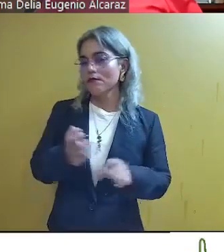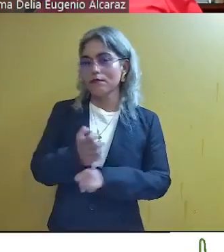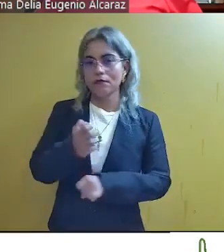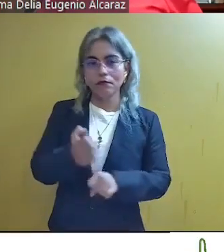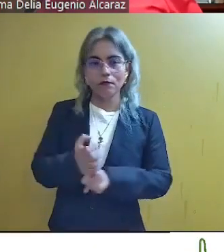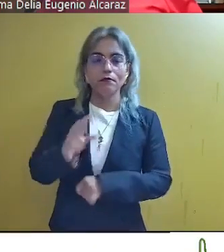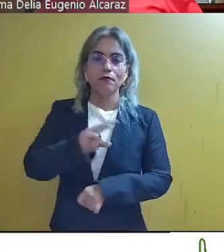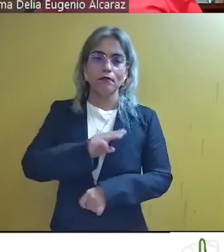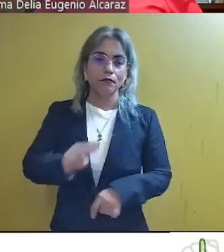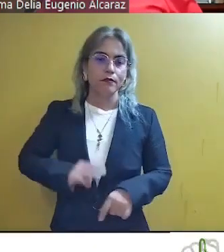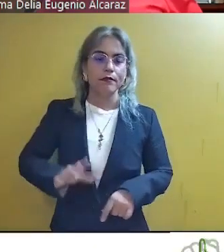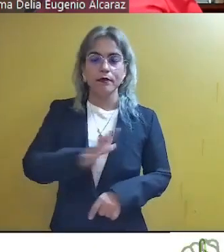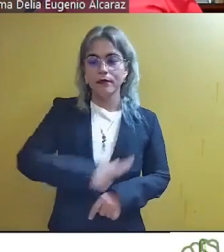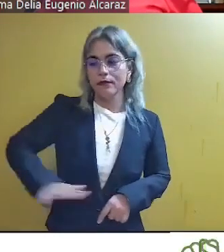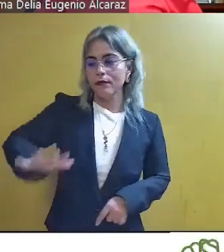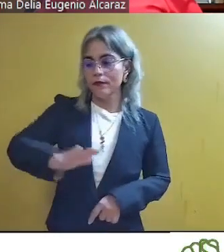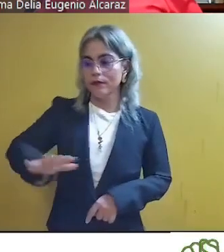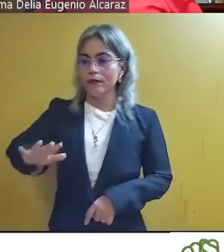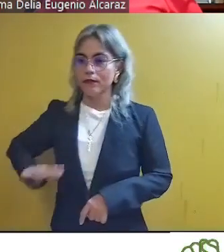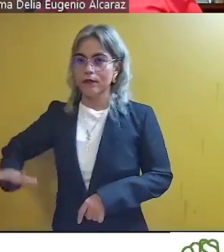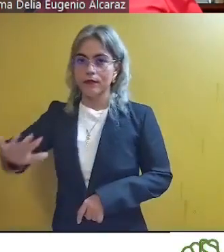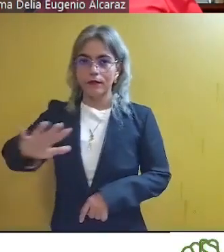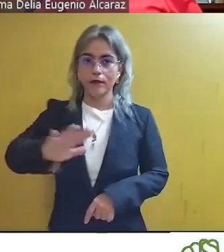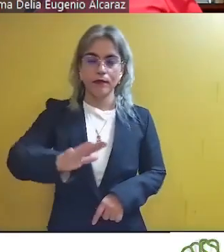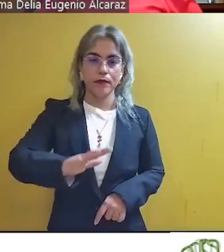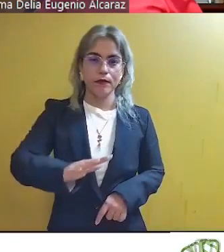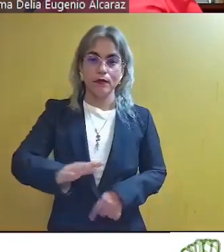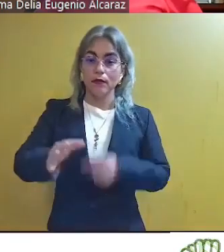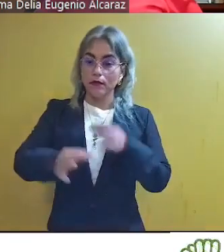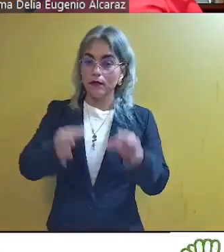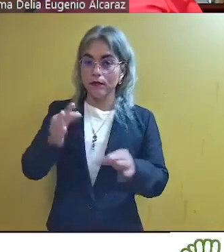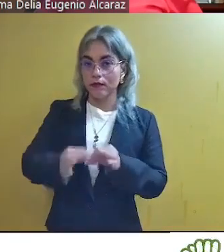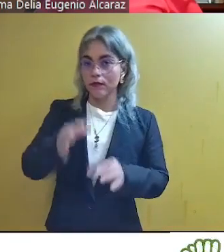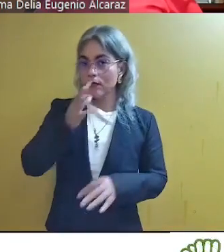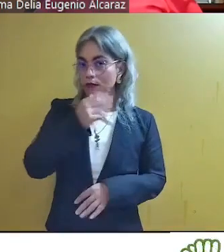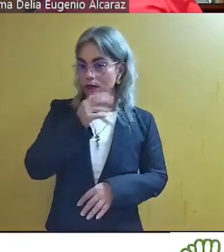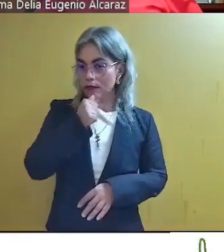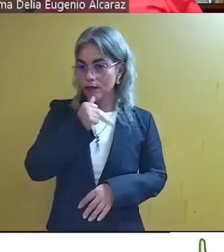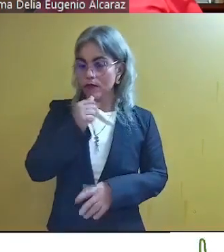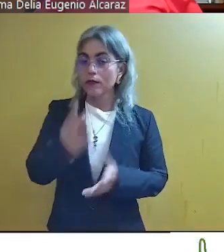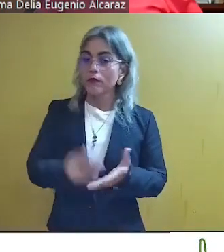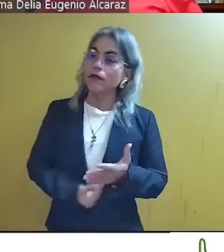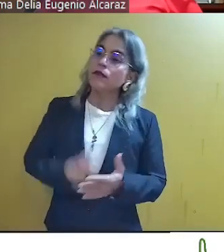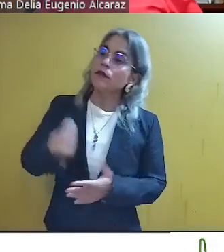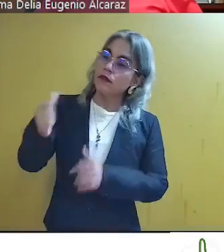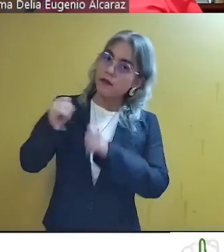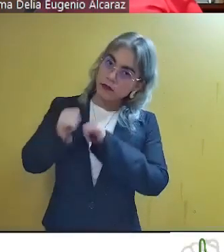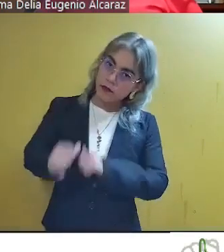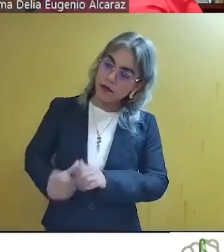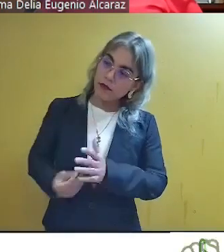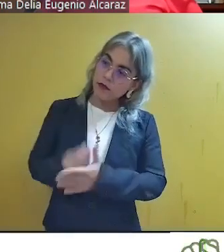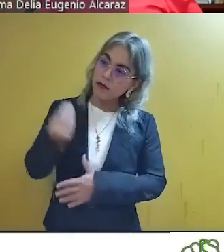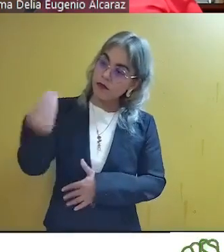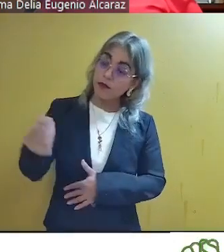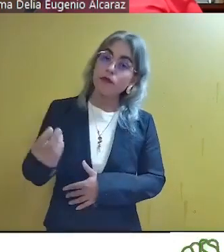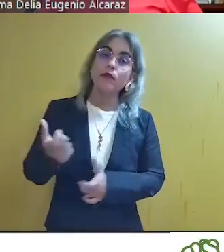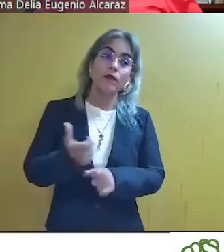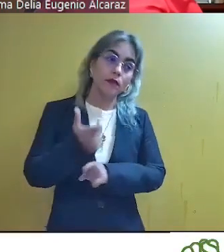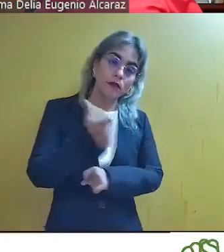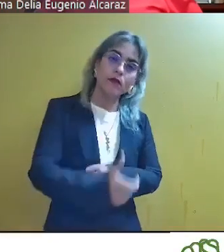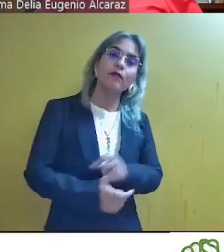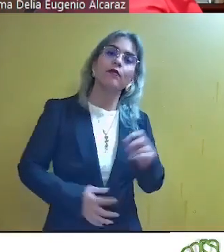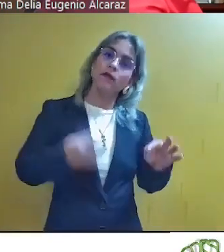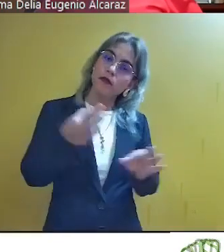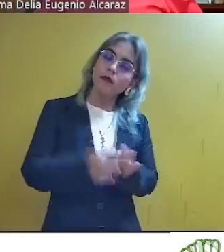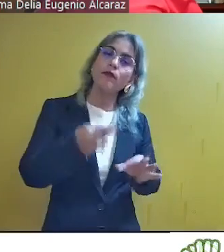las obligaciones conforme a lo previsto en el párrafo anterior presentarán ante la autoridad competente un programa de cumplimiento de pago que deberá ser